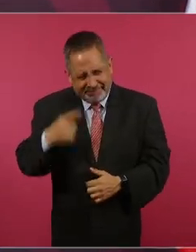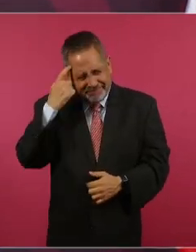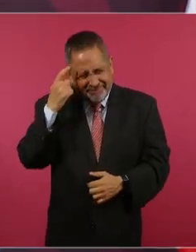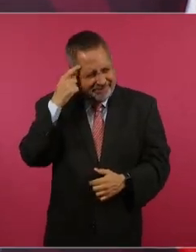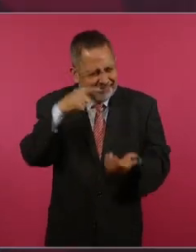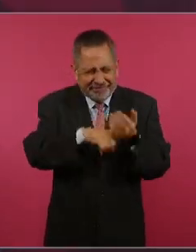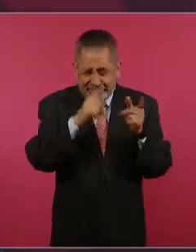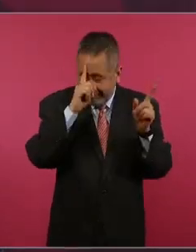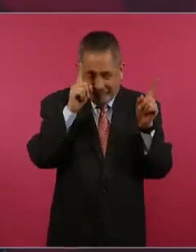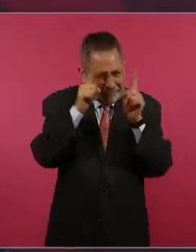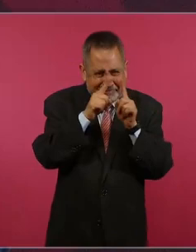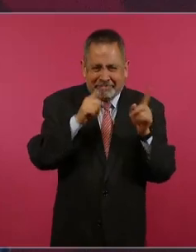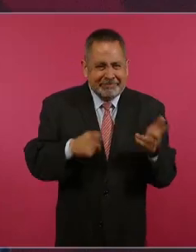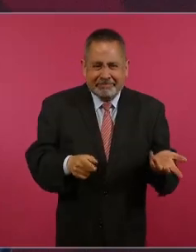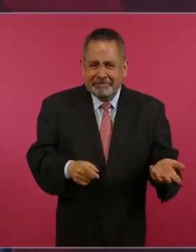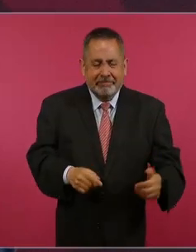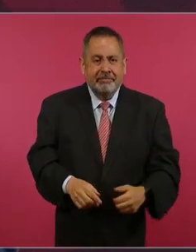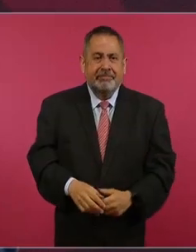Fíjense